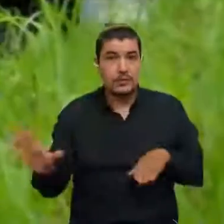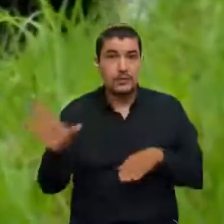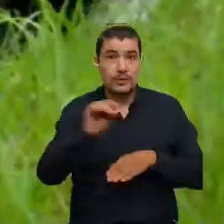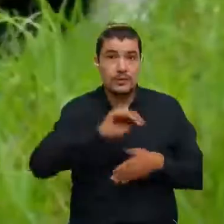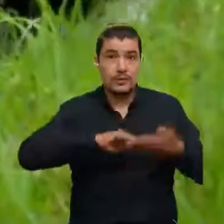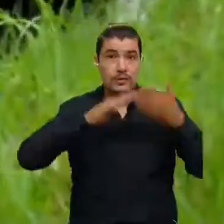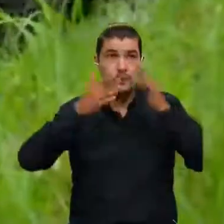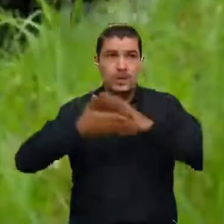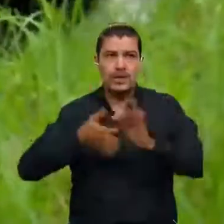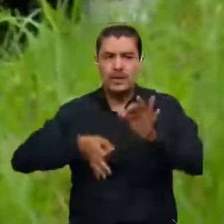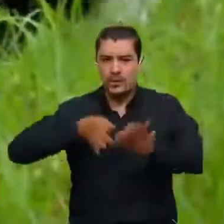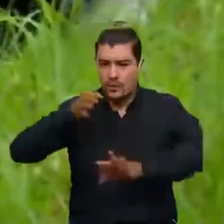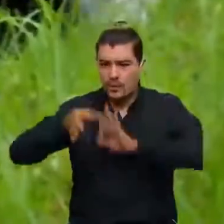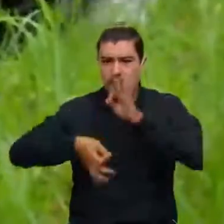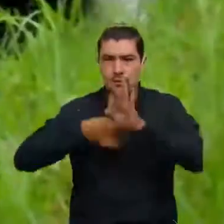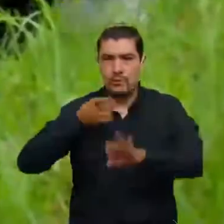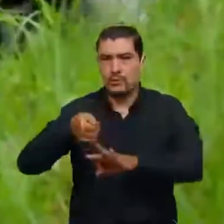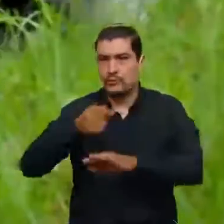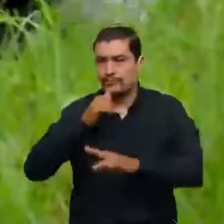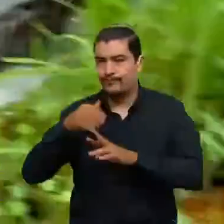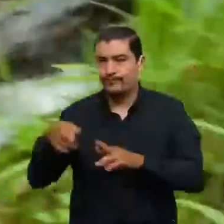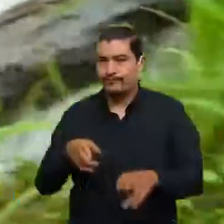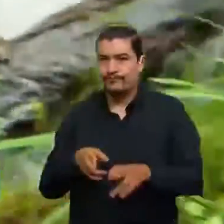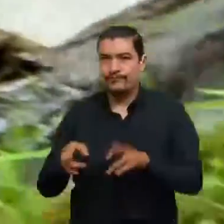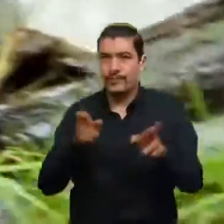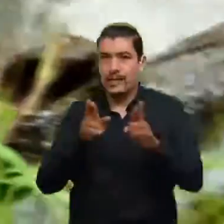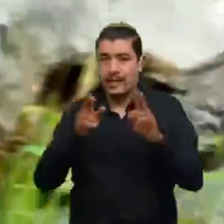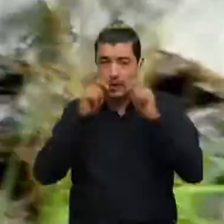comunidad es para que cuiden estos afluentes hídricos y no